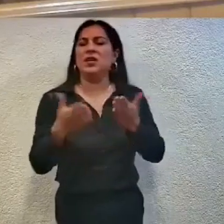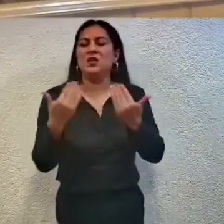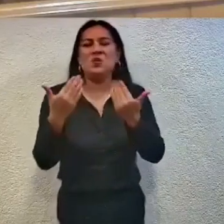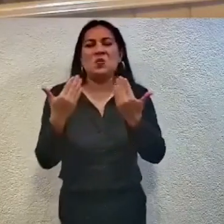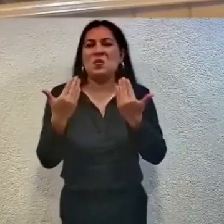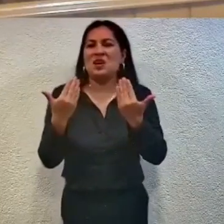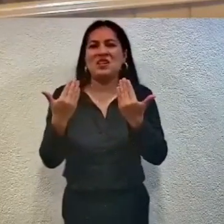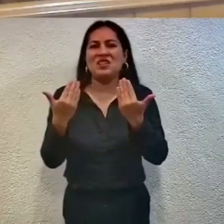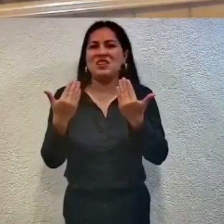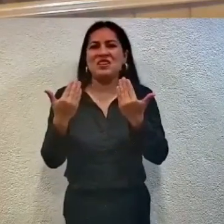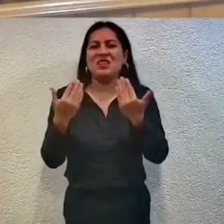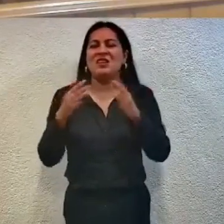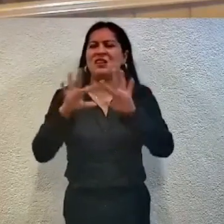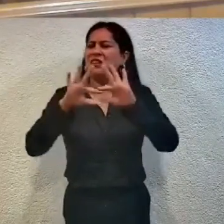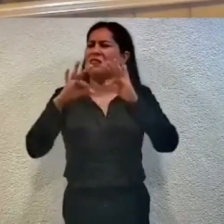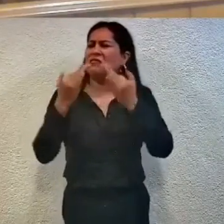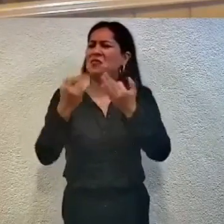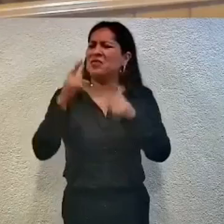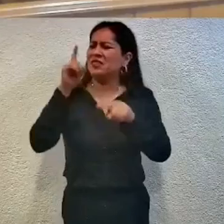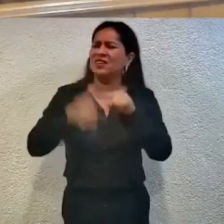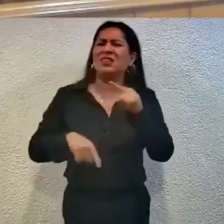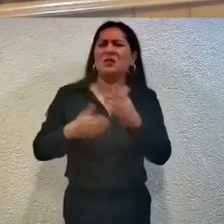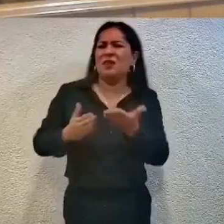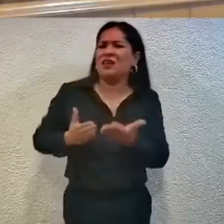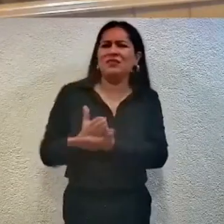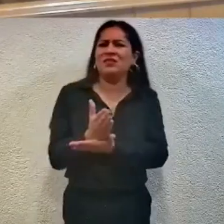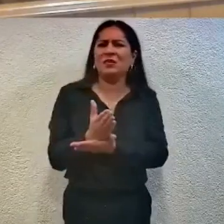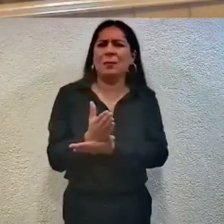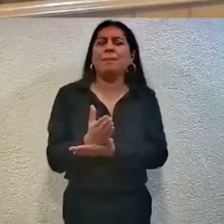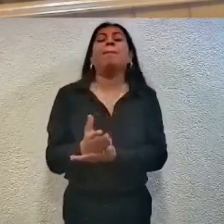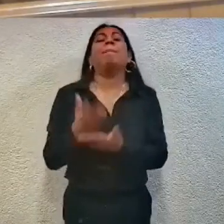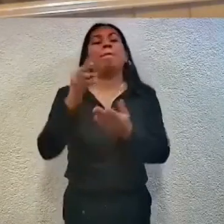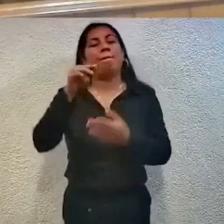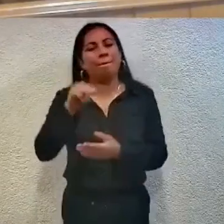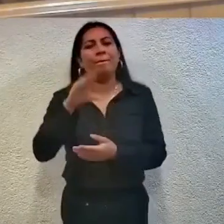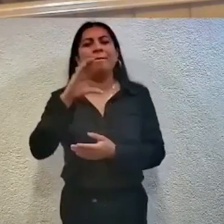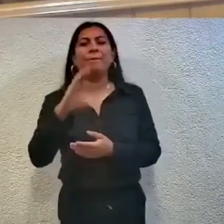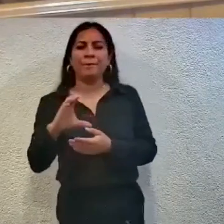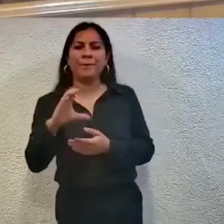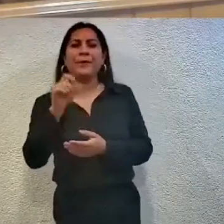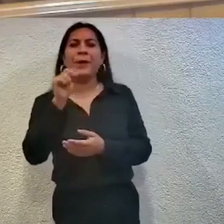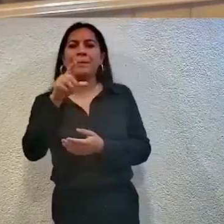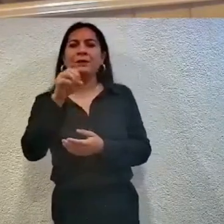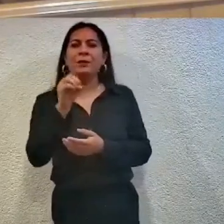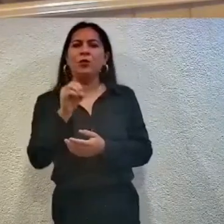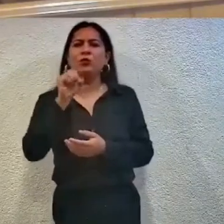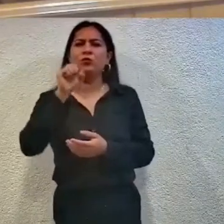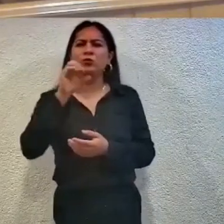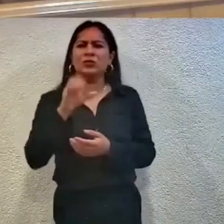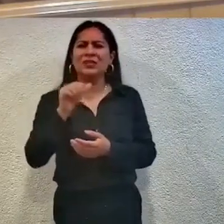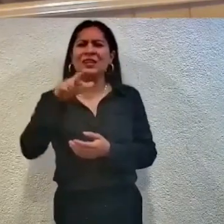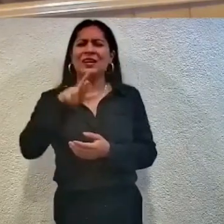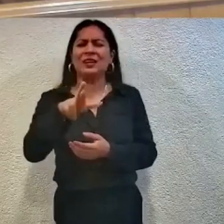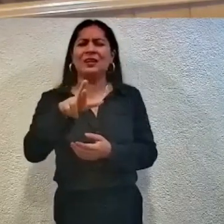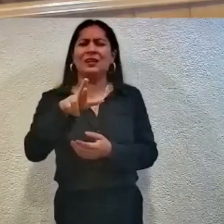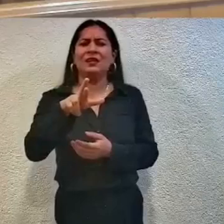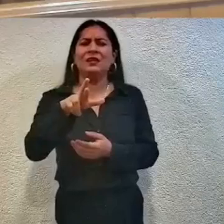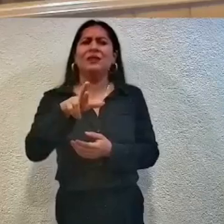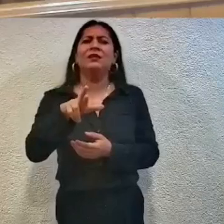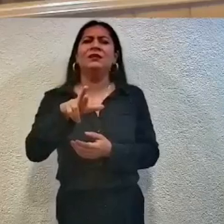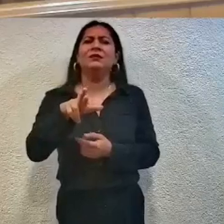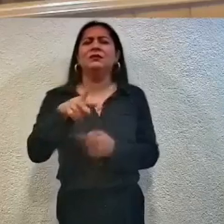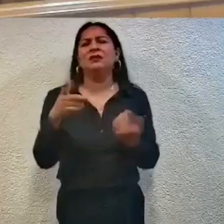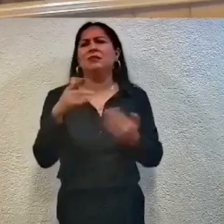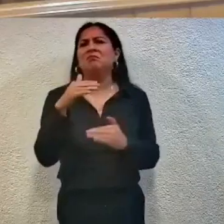advierte de qué forma se restringió dicho acceso, ya que Movimiento Ciudadano y Óscar Sánchez Luna se